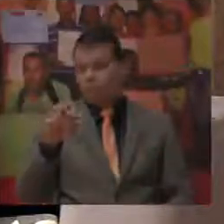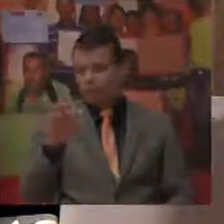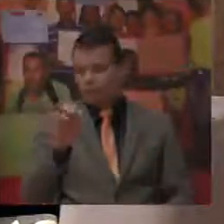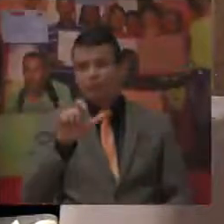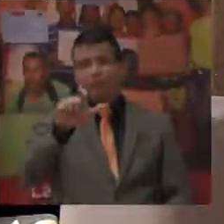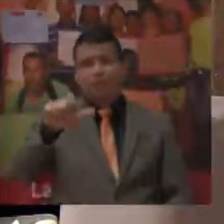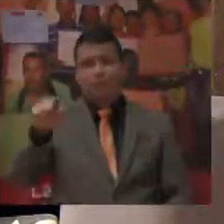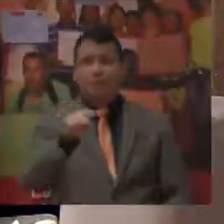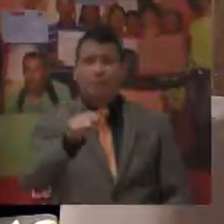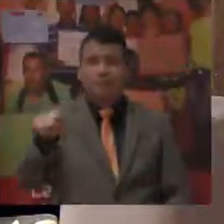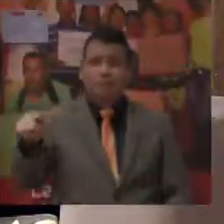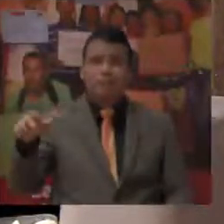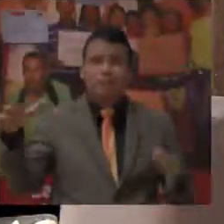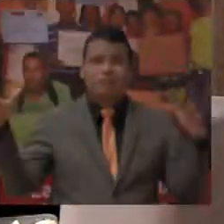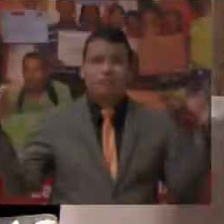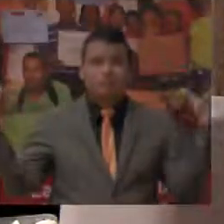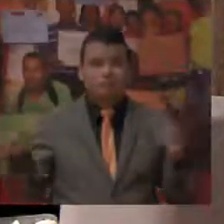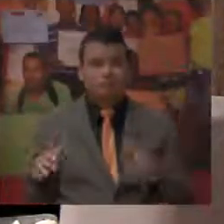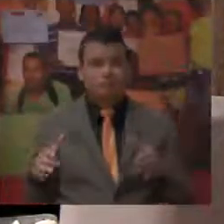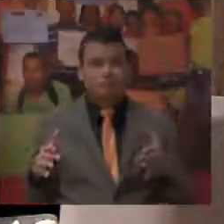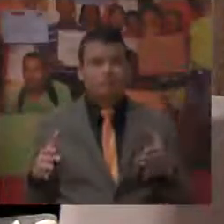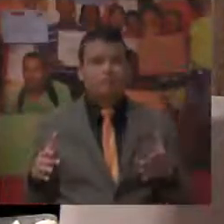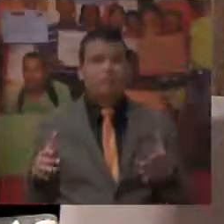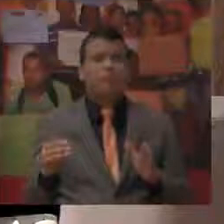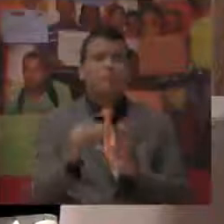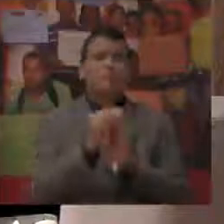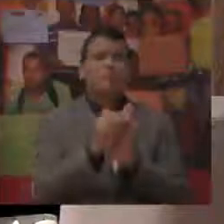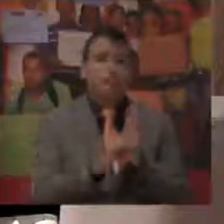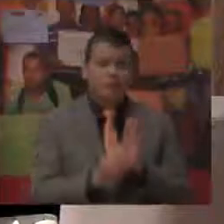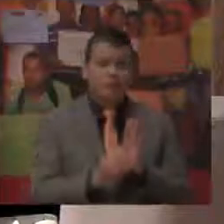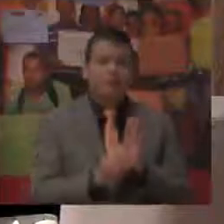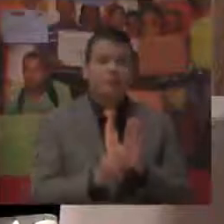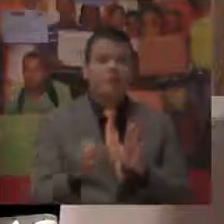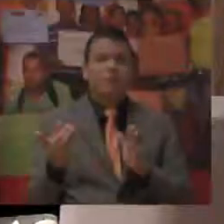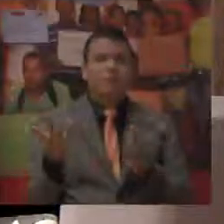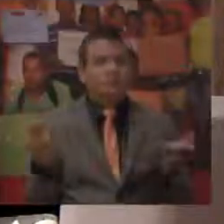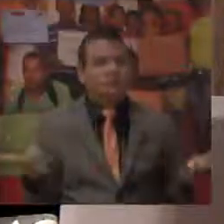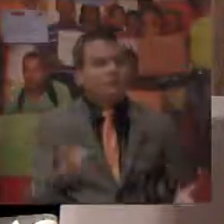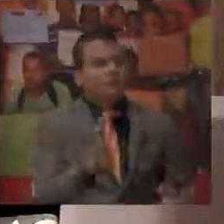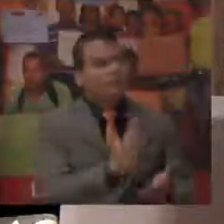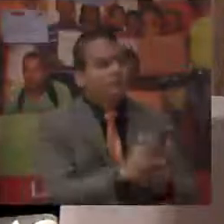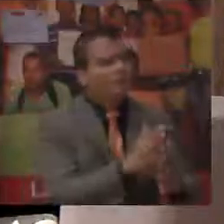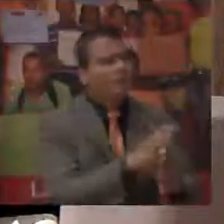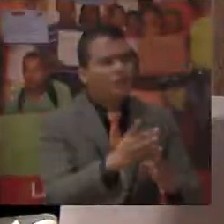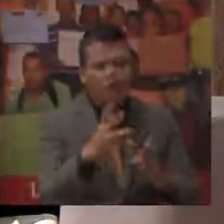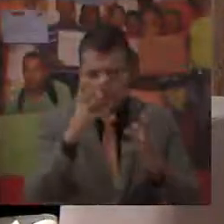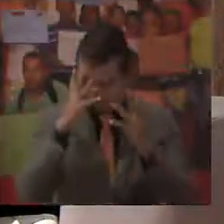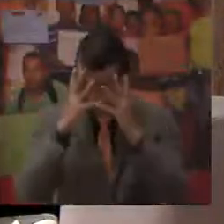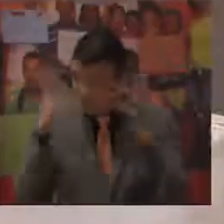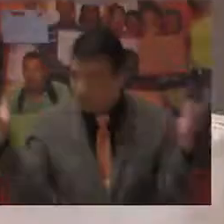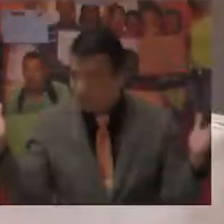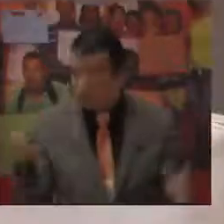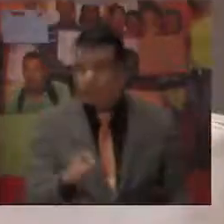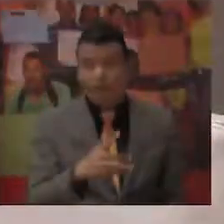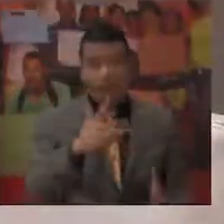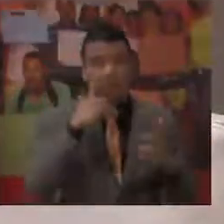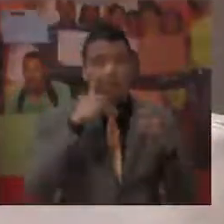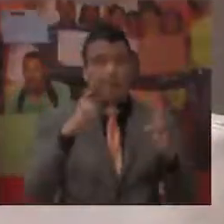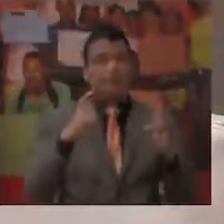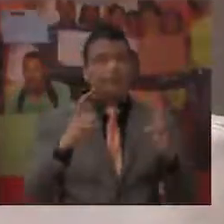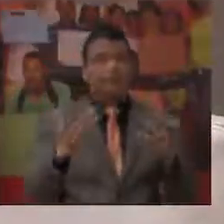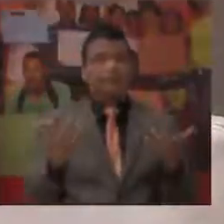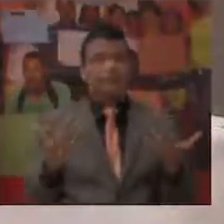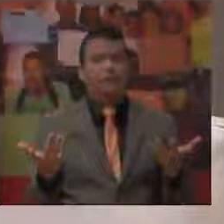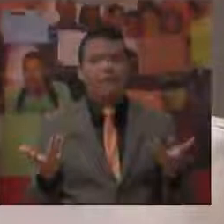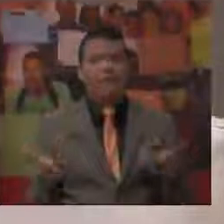ha tocado en muchas ocasiones lidiar con adversidades tan grandes y